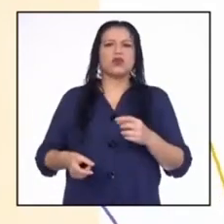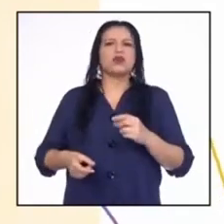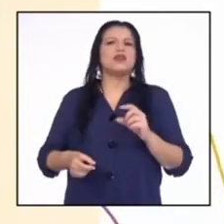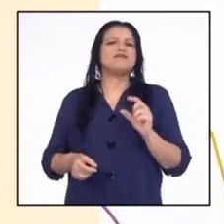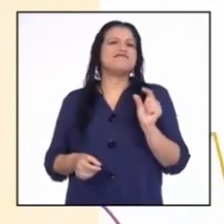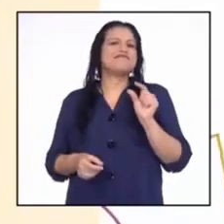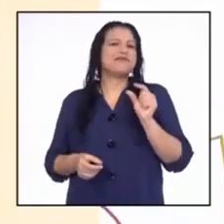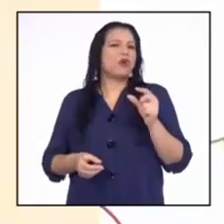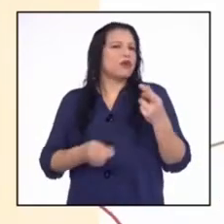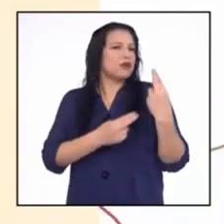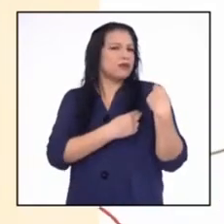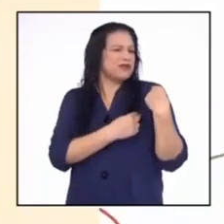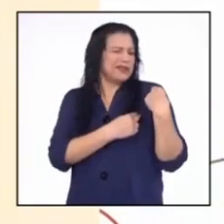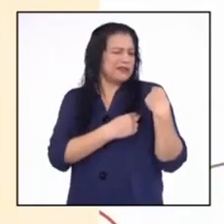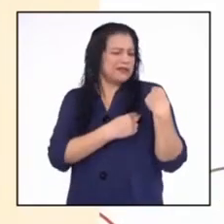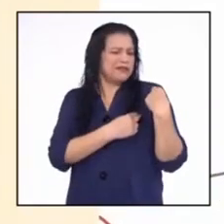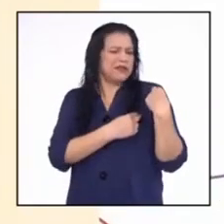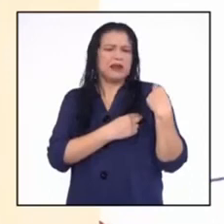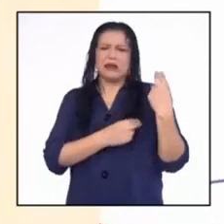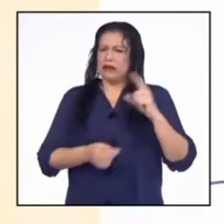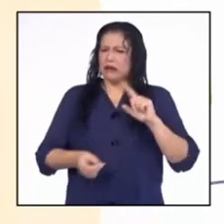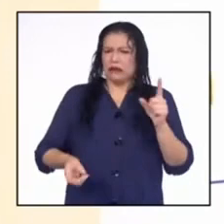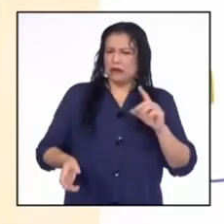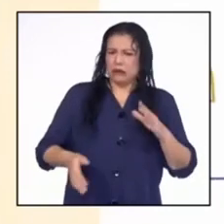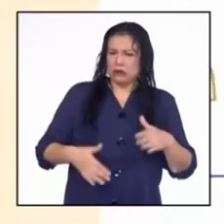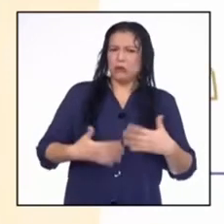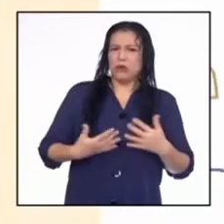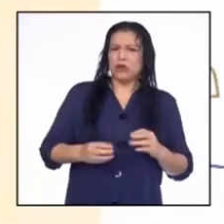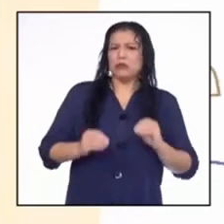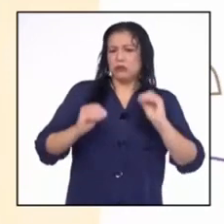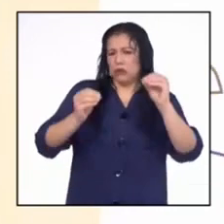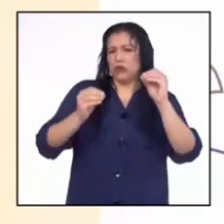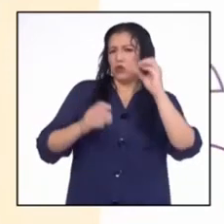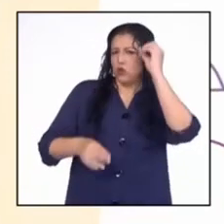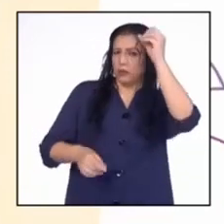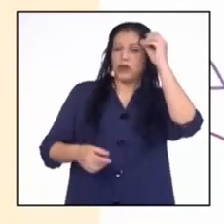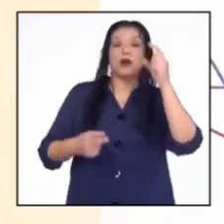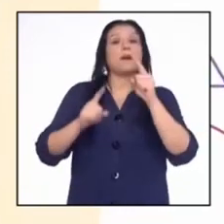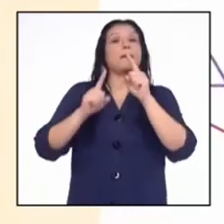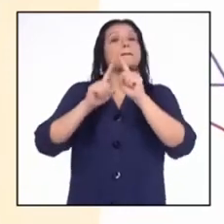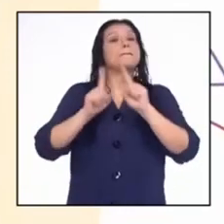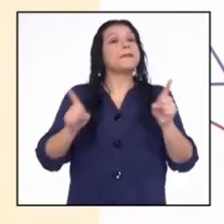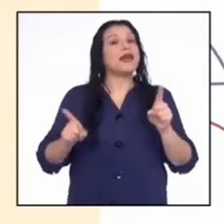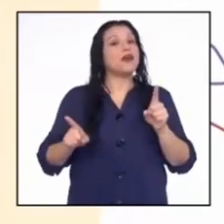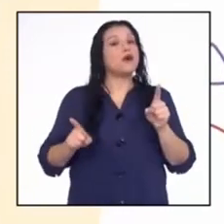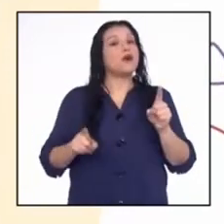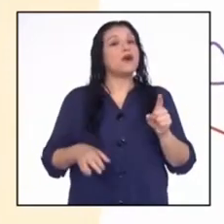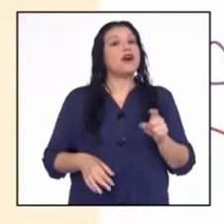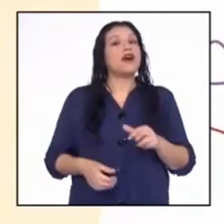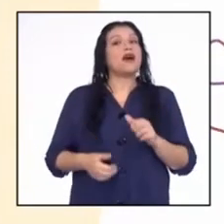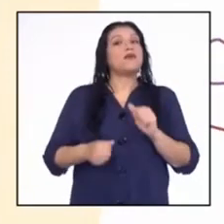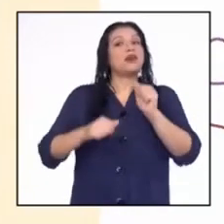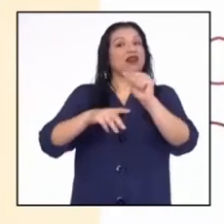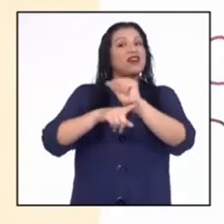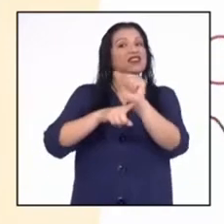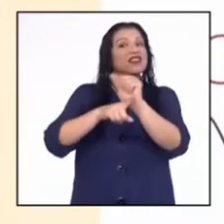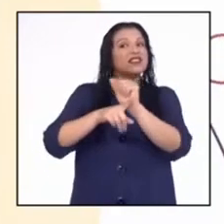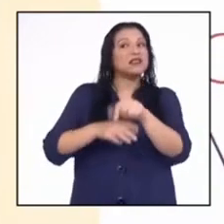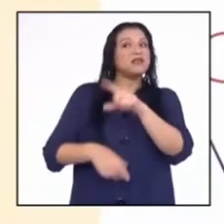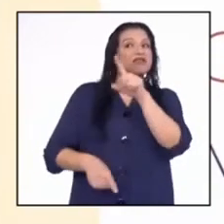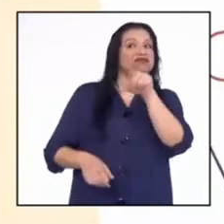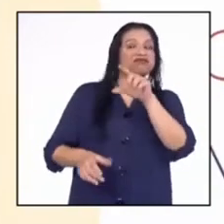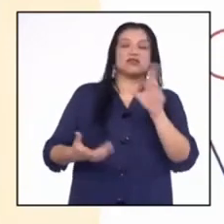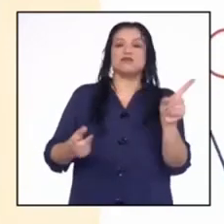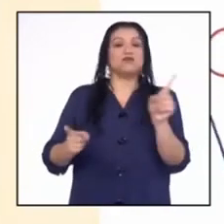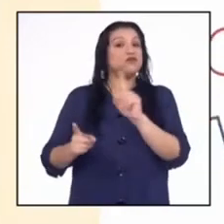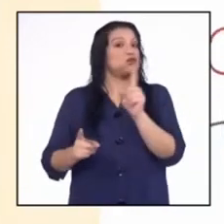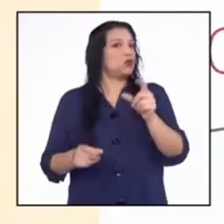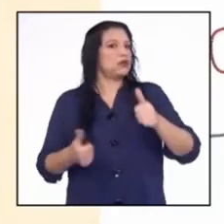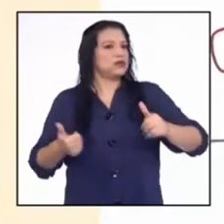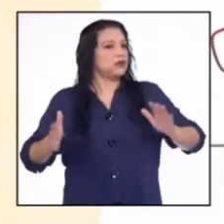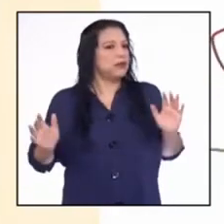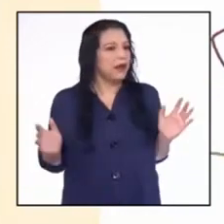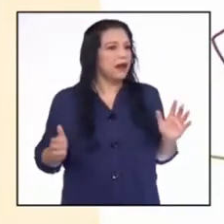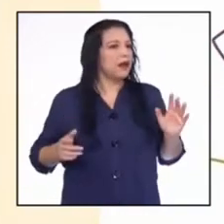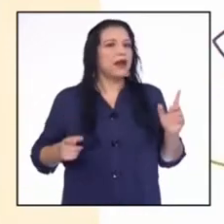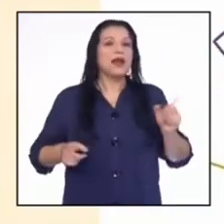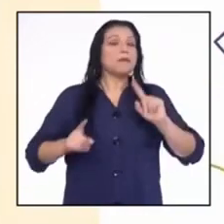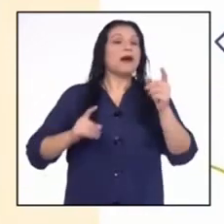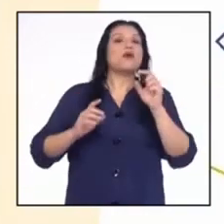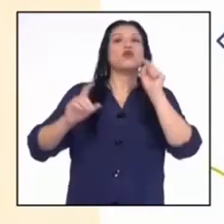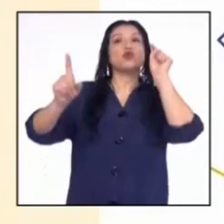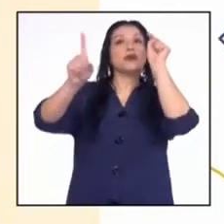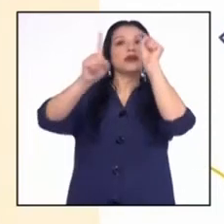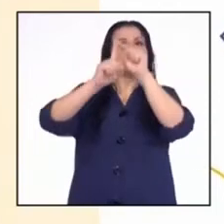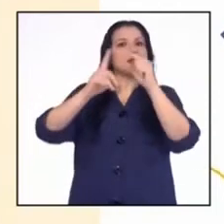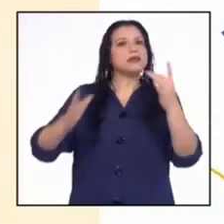responsables? No tiene nada de malo que expreses tu opinión, pero calificar no es correcto, menos cuando el propósito